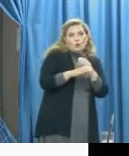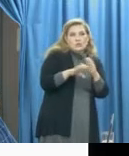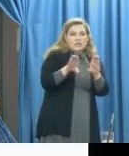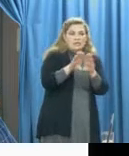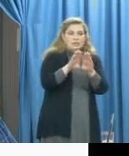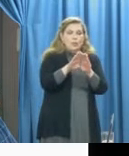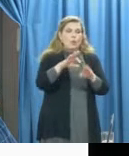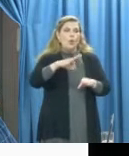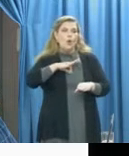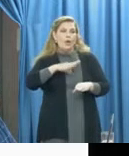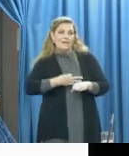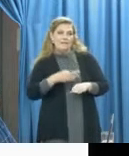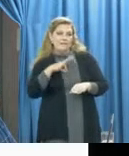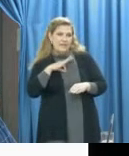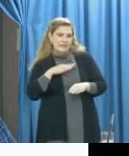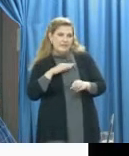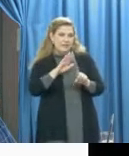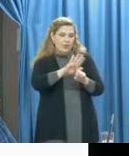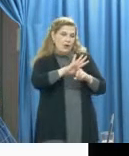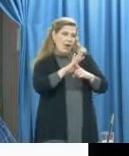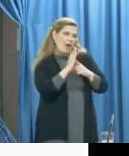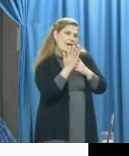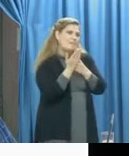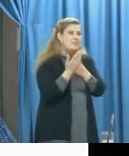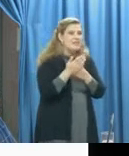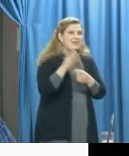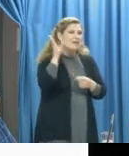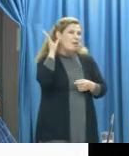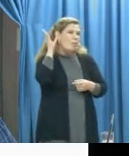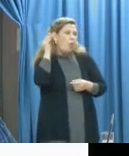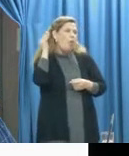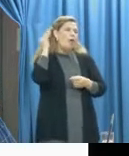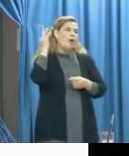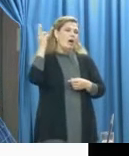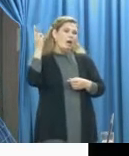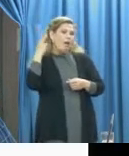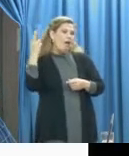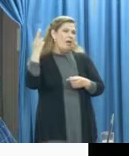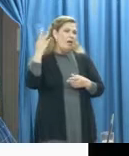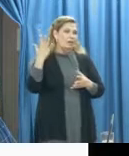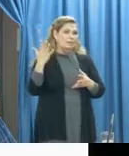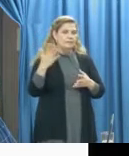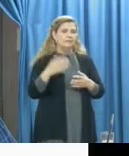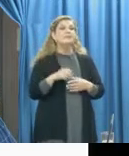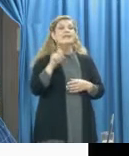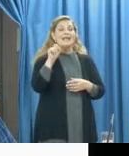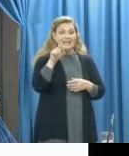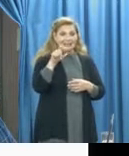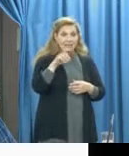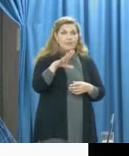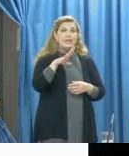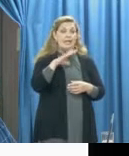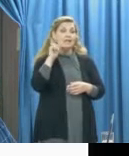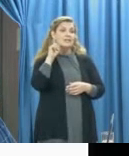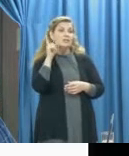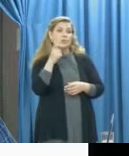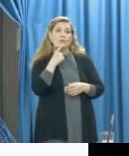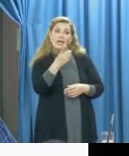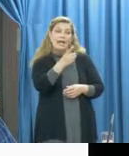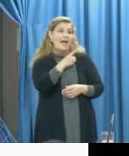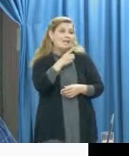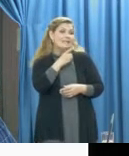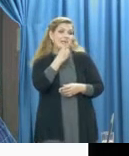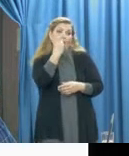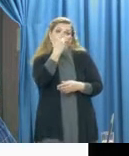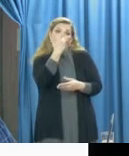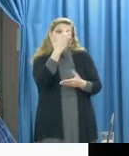adquiridos, infecciones, el medio ambiente, trauma acústico, etc. Y tenemos la sordera